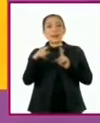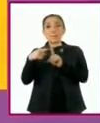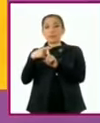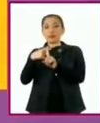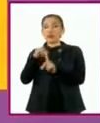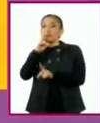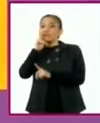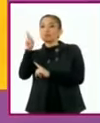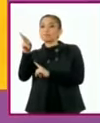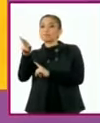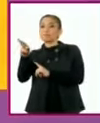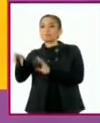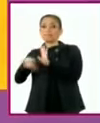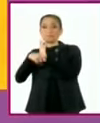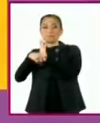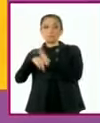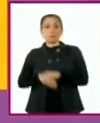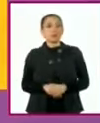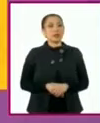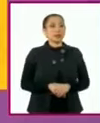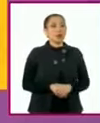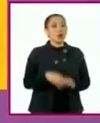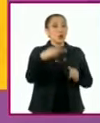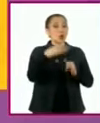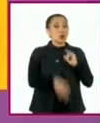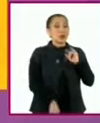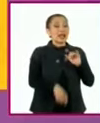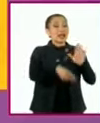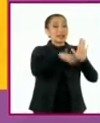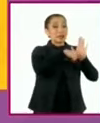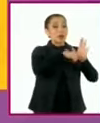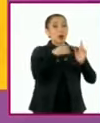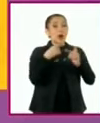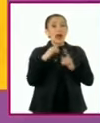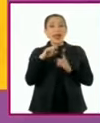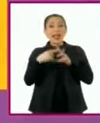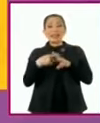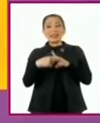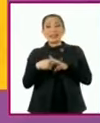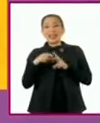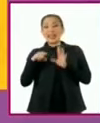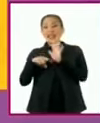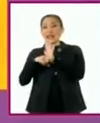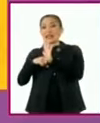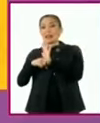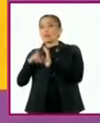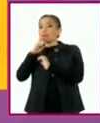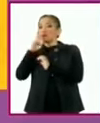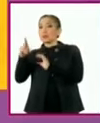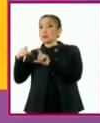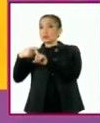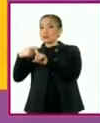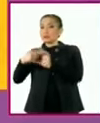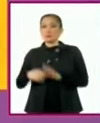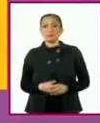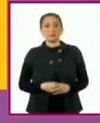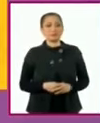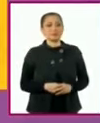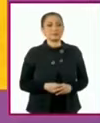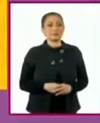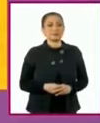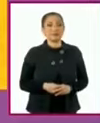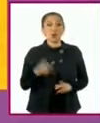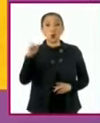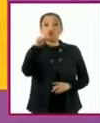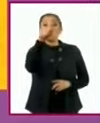positivo es igual a negativo. Y finalmente, negativo entre negativo es igual a positivo.